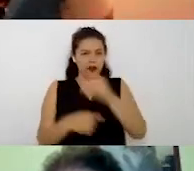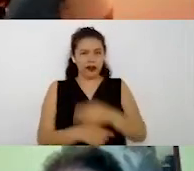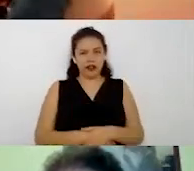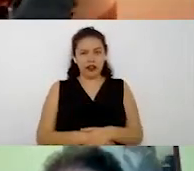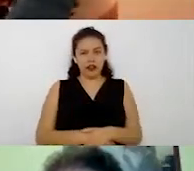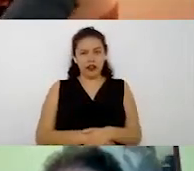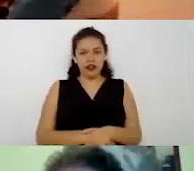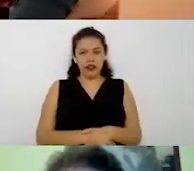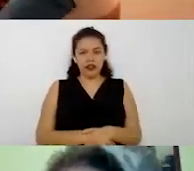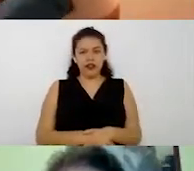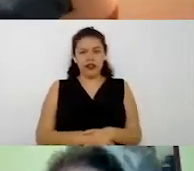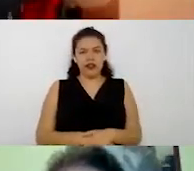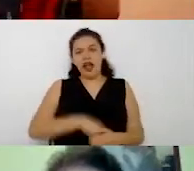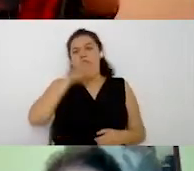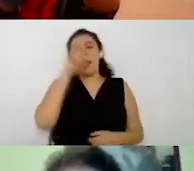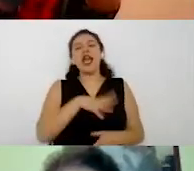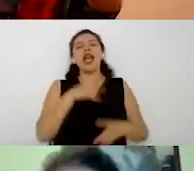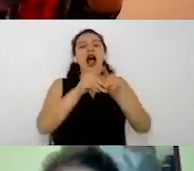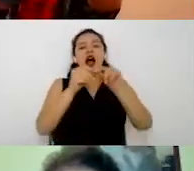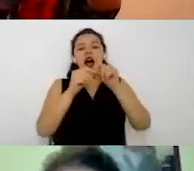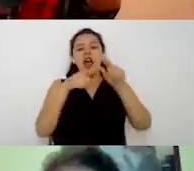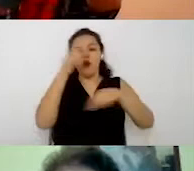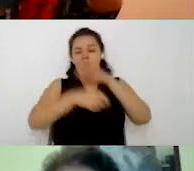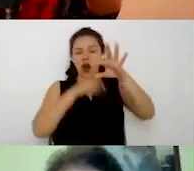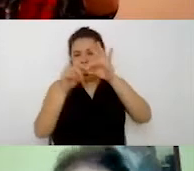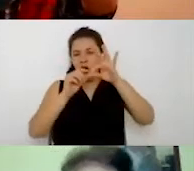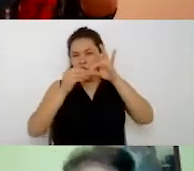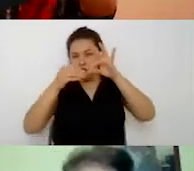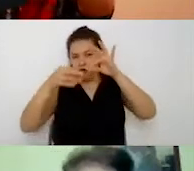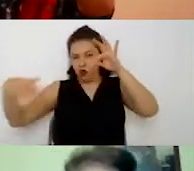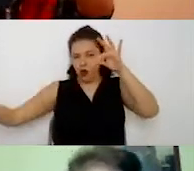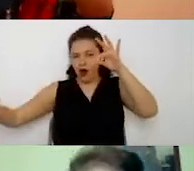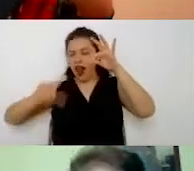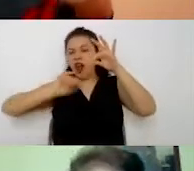y ocultar el exceso de la venda aquí.